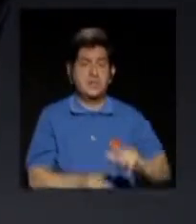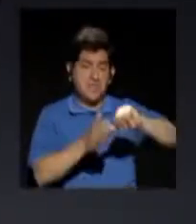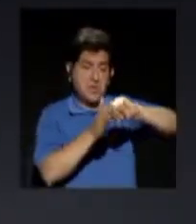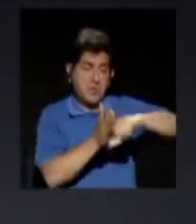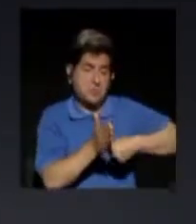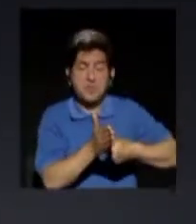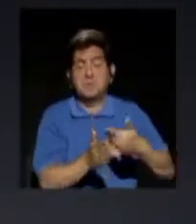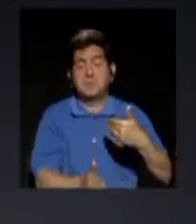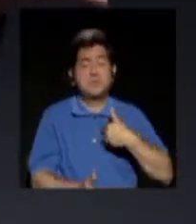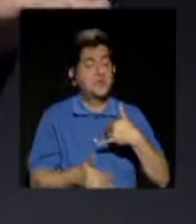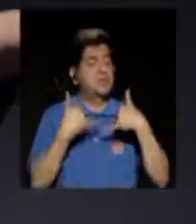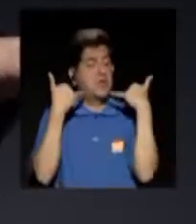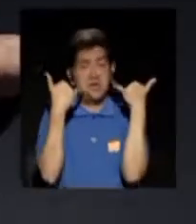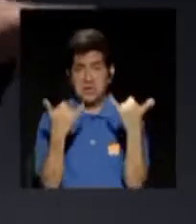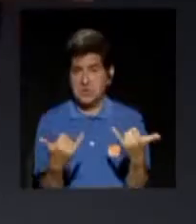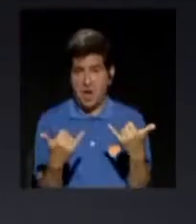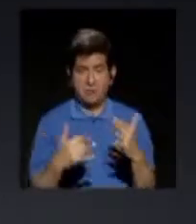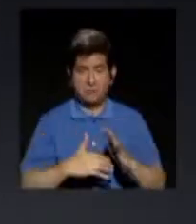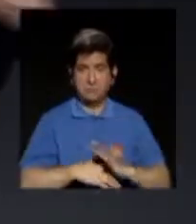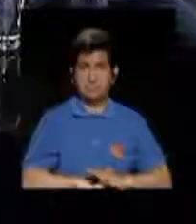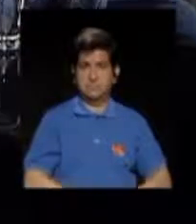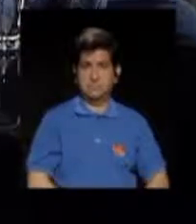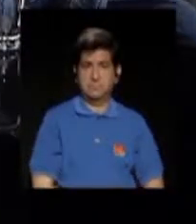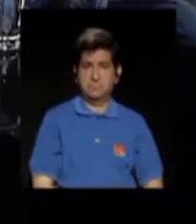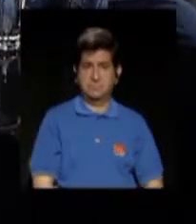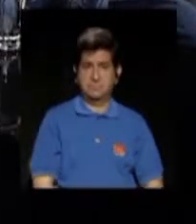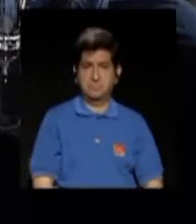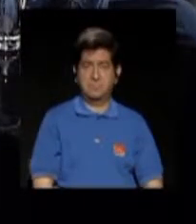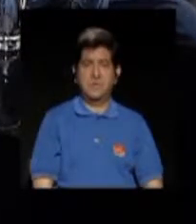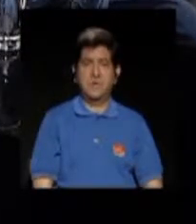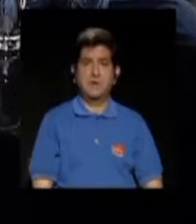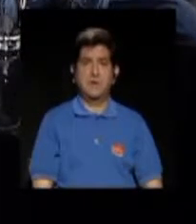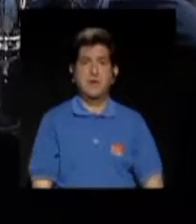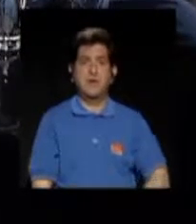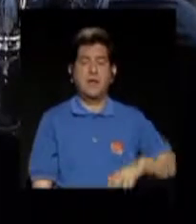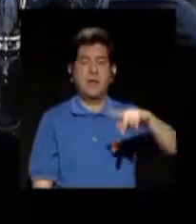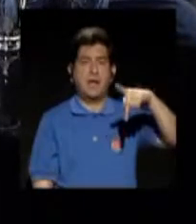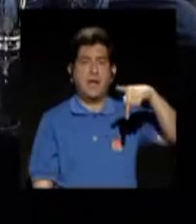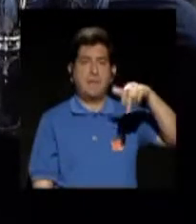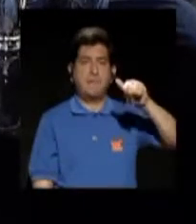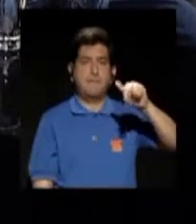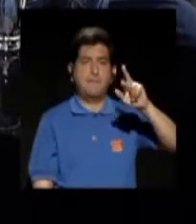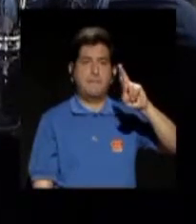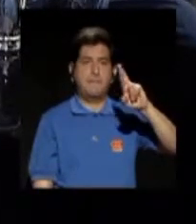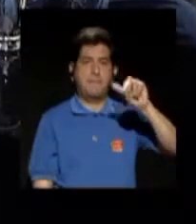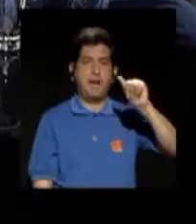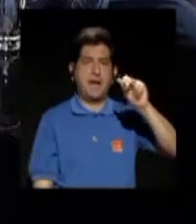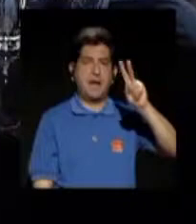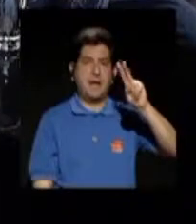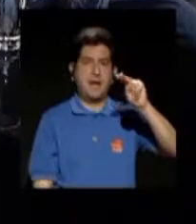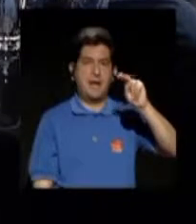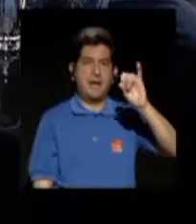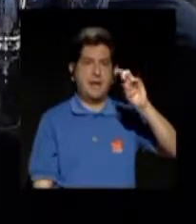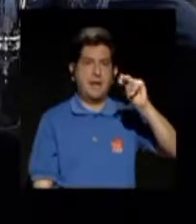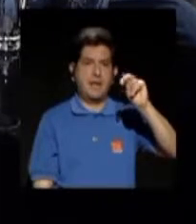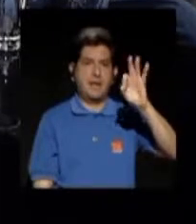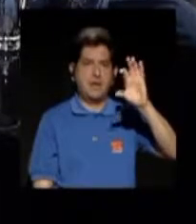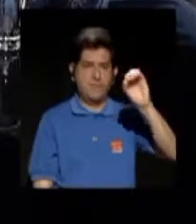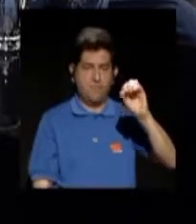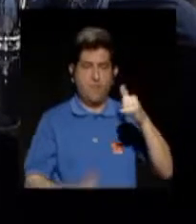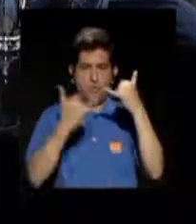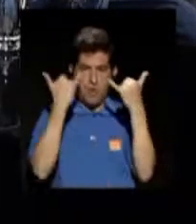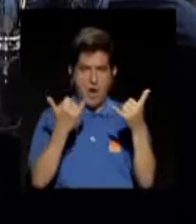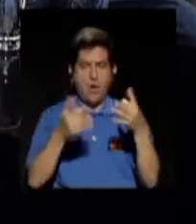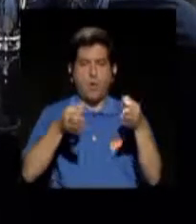había, en el Paraninfo, donde está en Barrio González Laman, donde está ahora